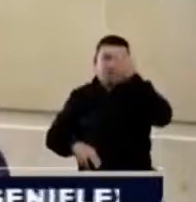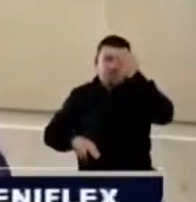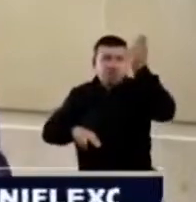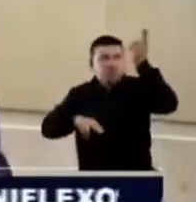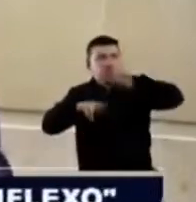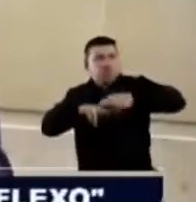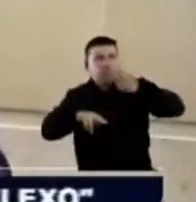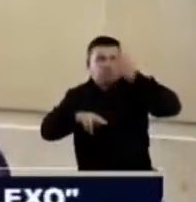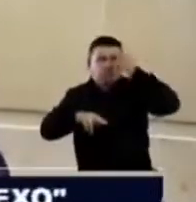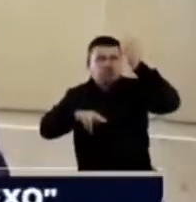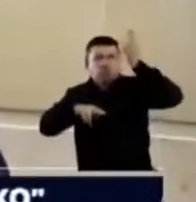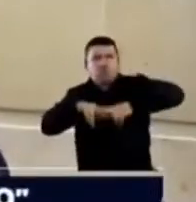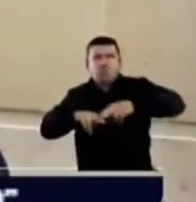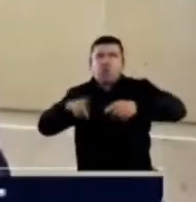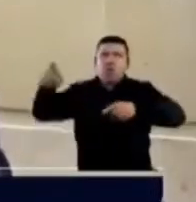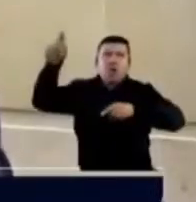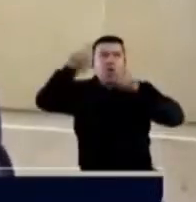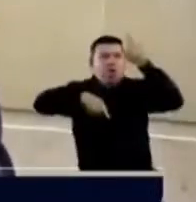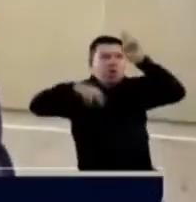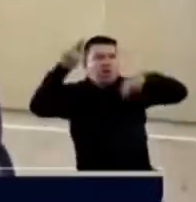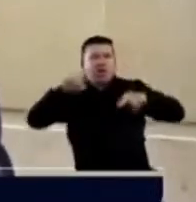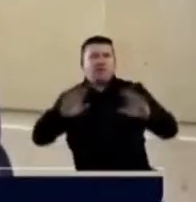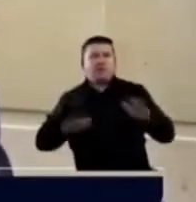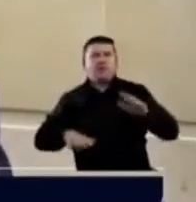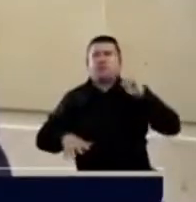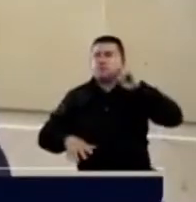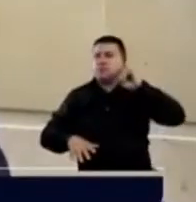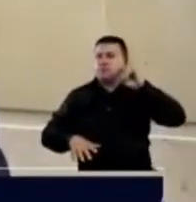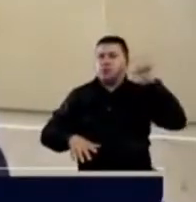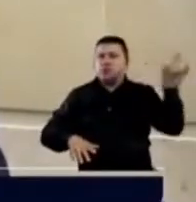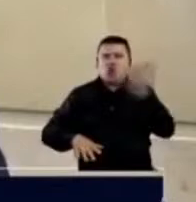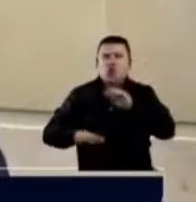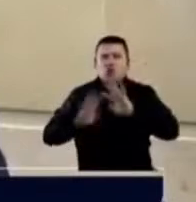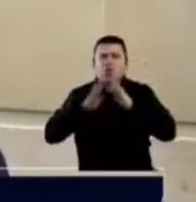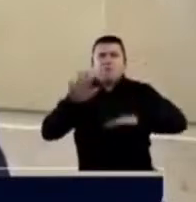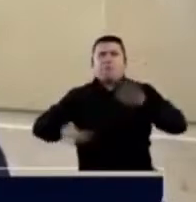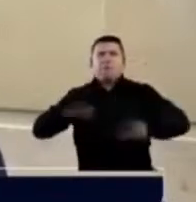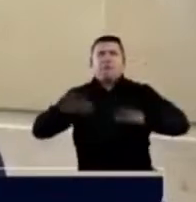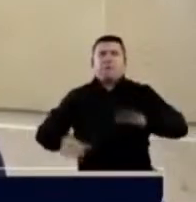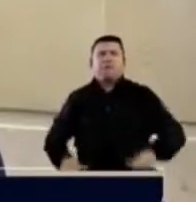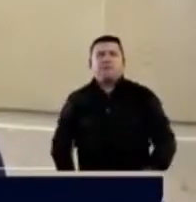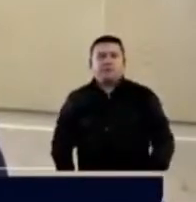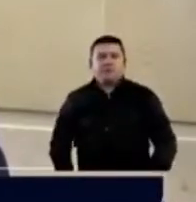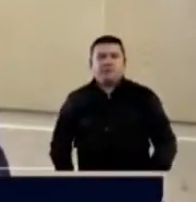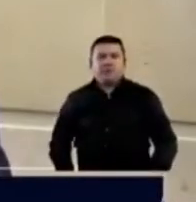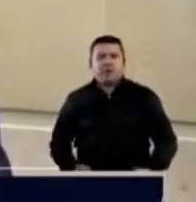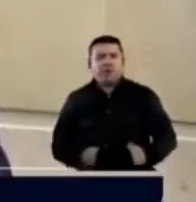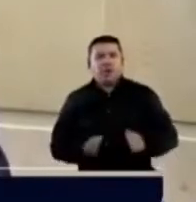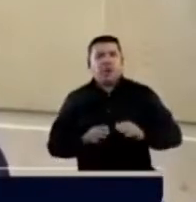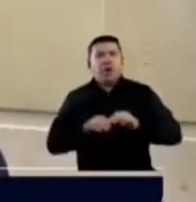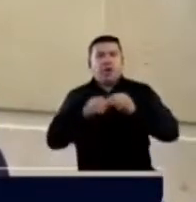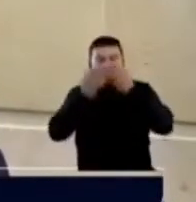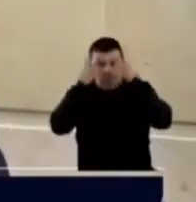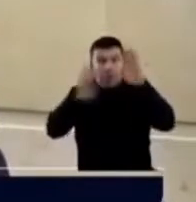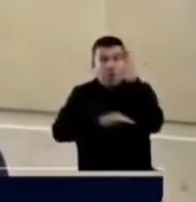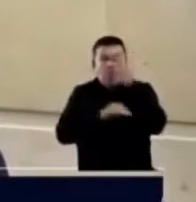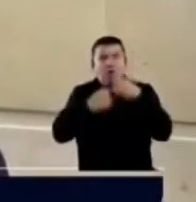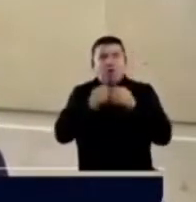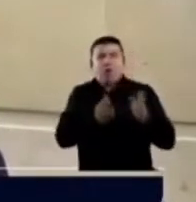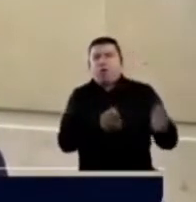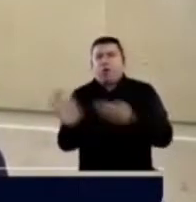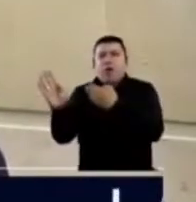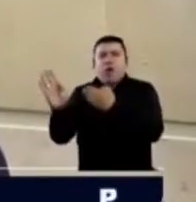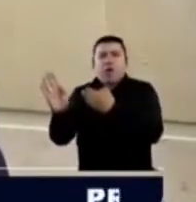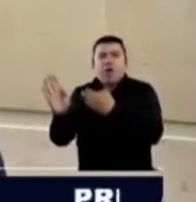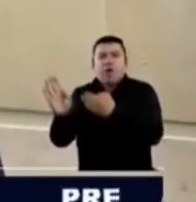estos congresistas que están haciendo lo que están haciendo para que la reforma ni siquiera se debatan, y lo están haciendo inclusive con